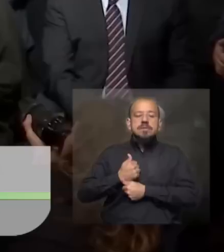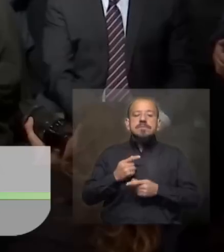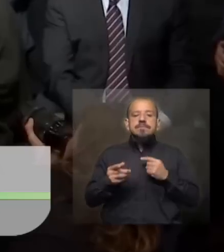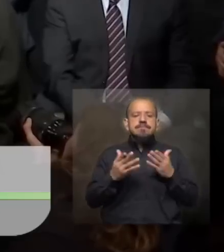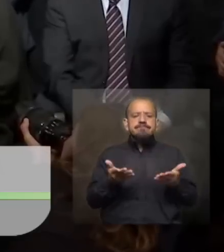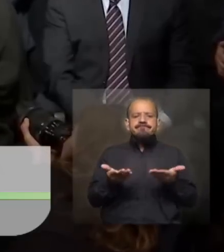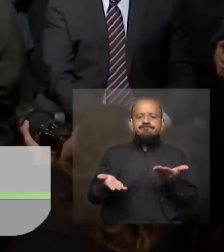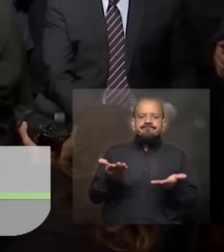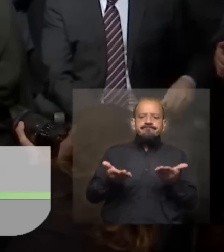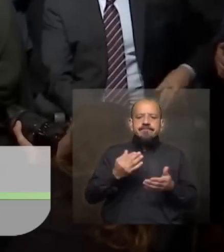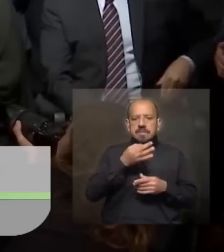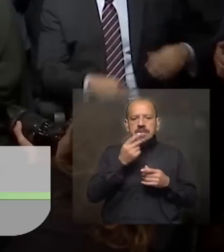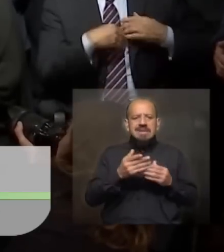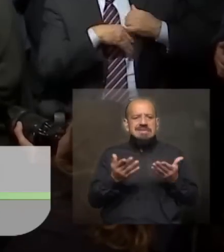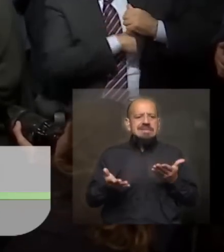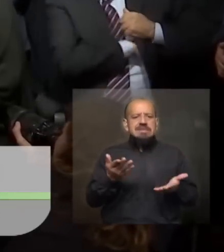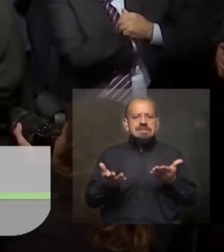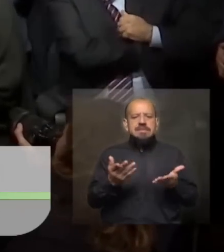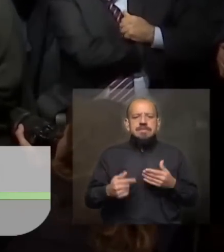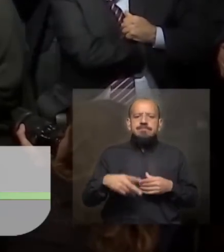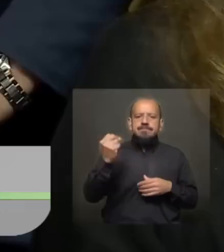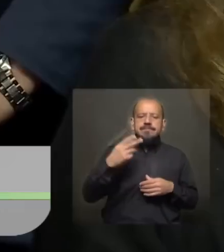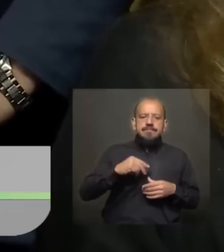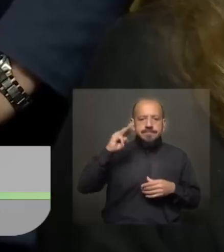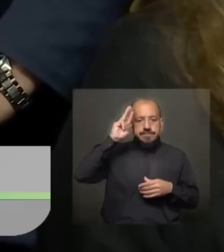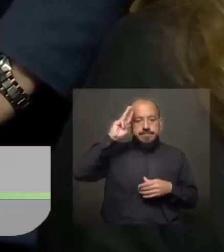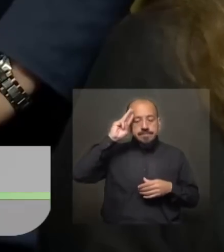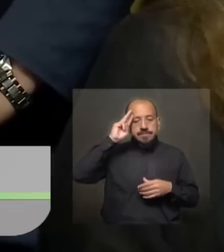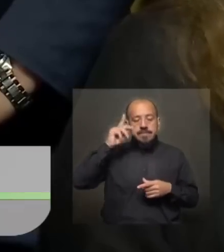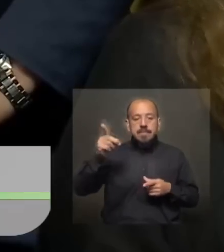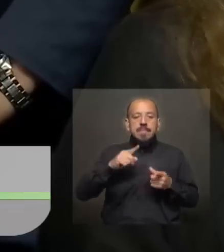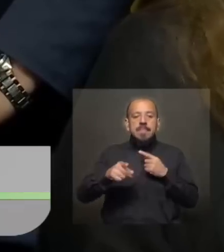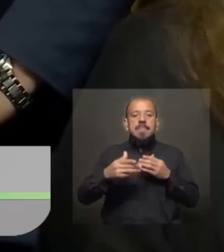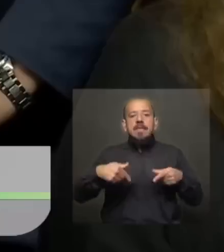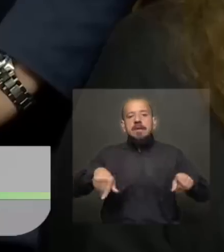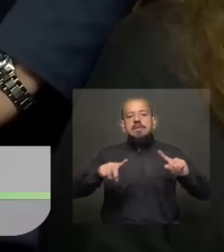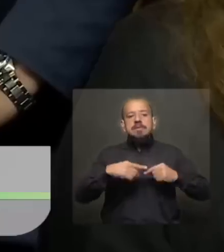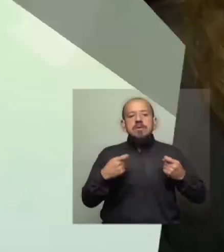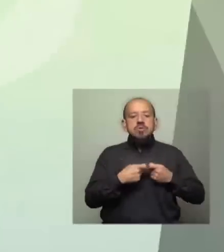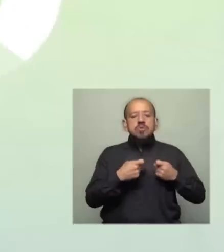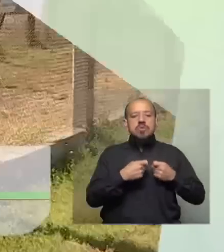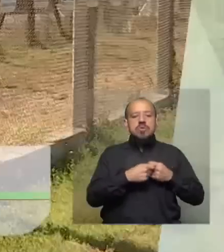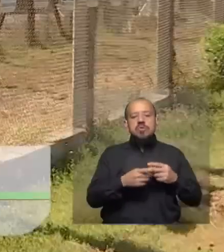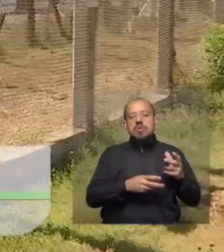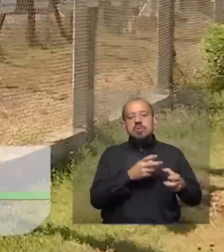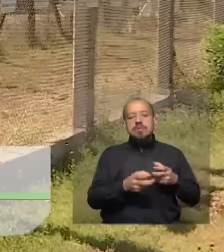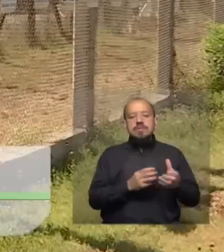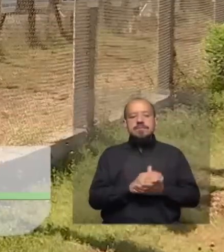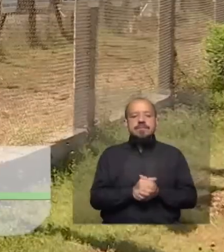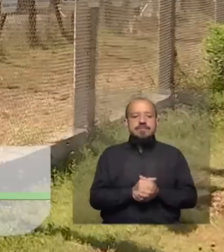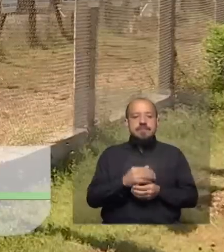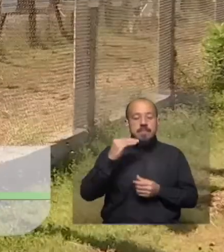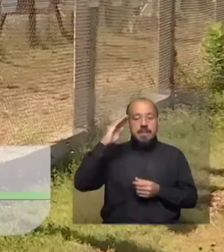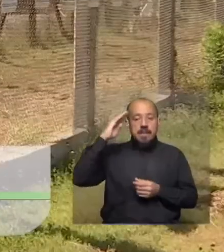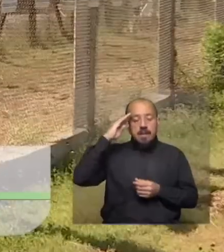calificó de inestable y dijo que le rechinan las críticas del senador y líder cabillante guido manini Ríos a los socios de la coalición el coronel